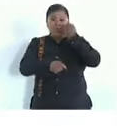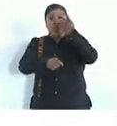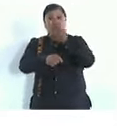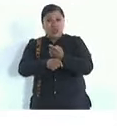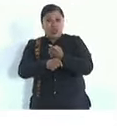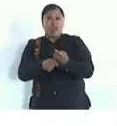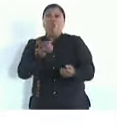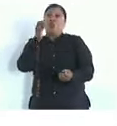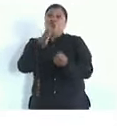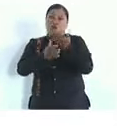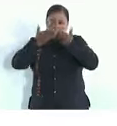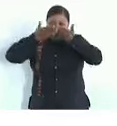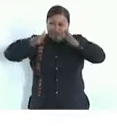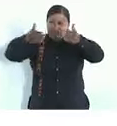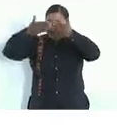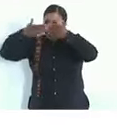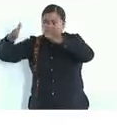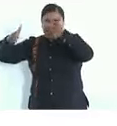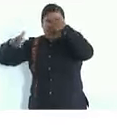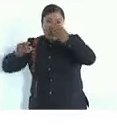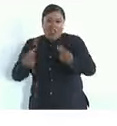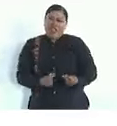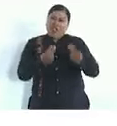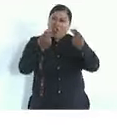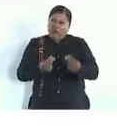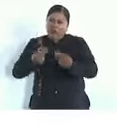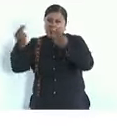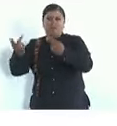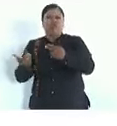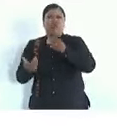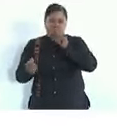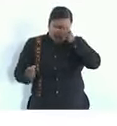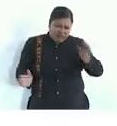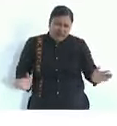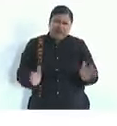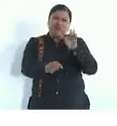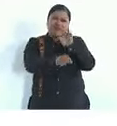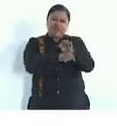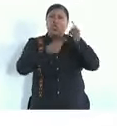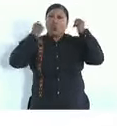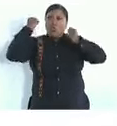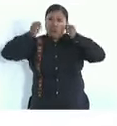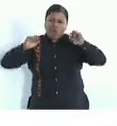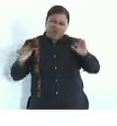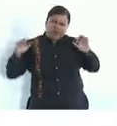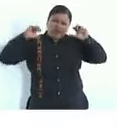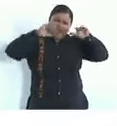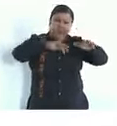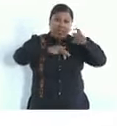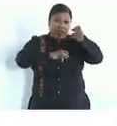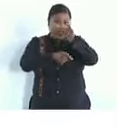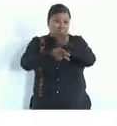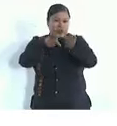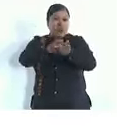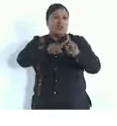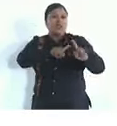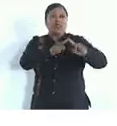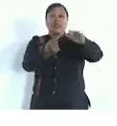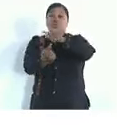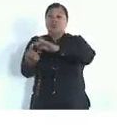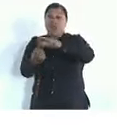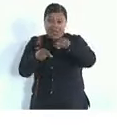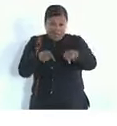nuevas rutas para el comercio local e impulsan el turismo, permitiendo que los productos de las comunidades locales